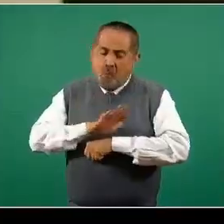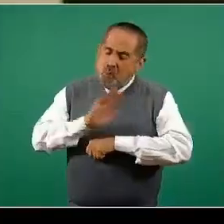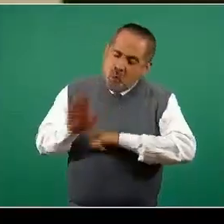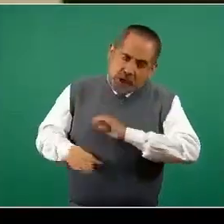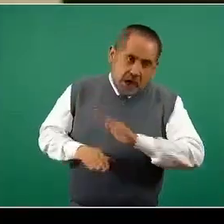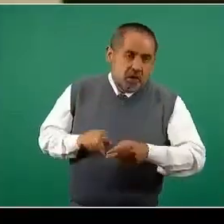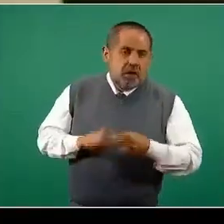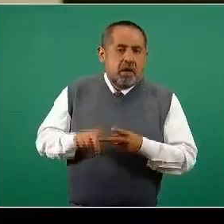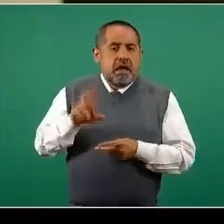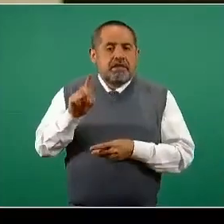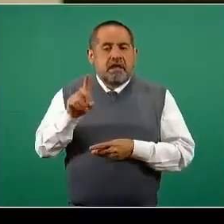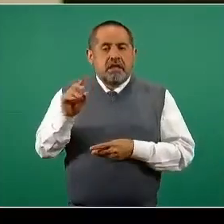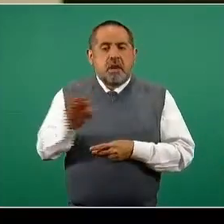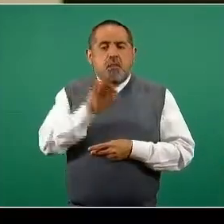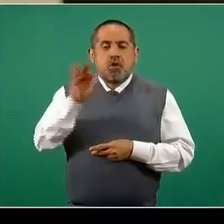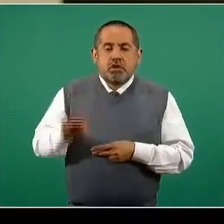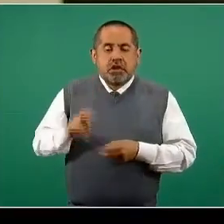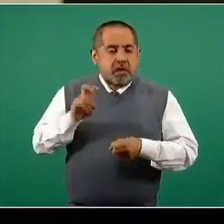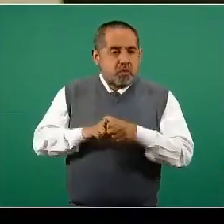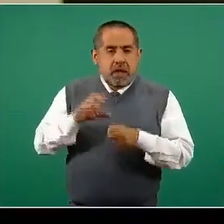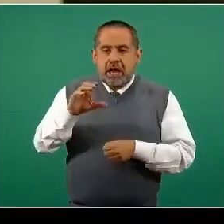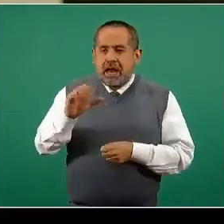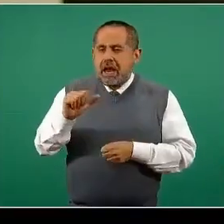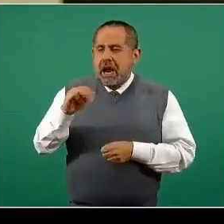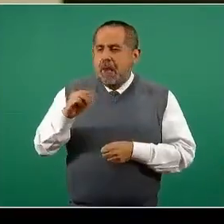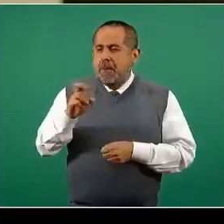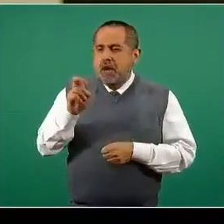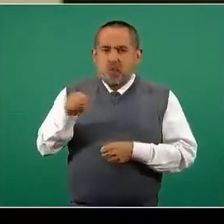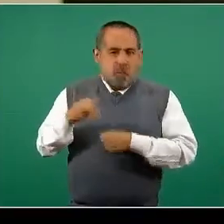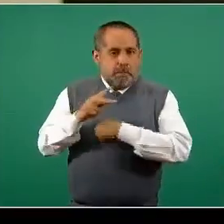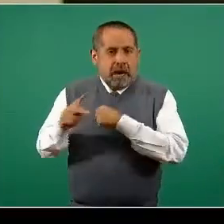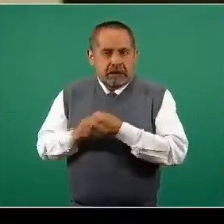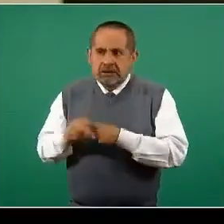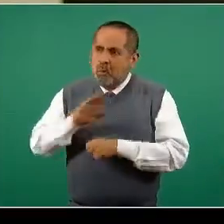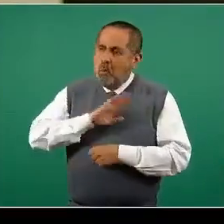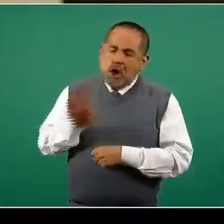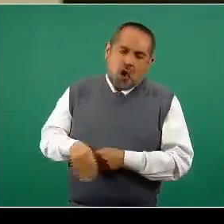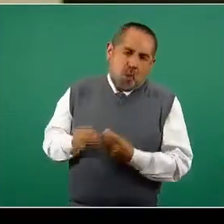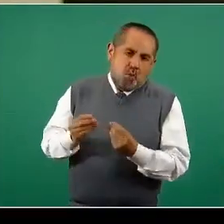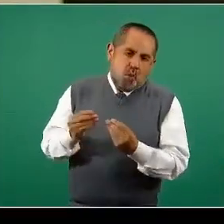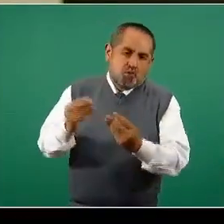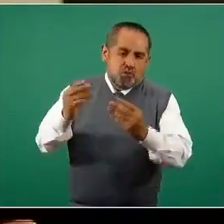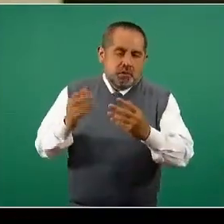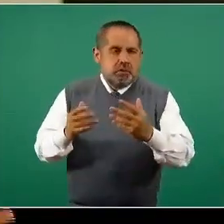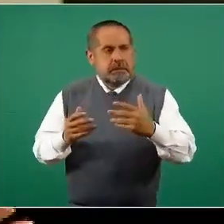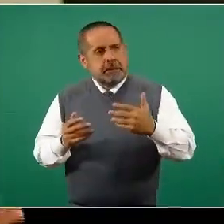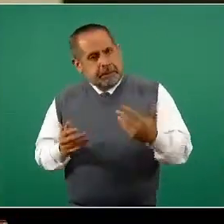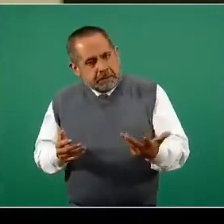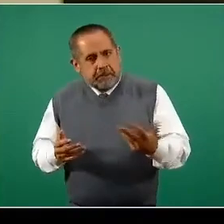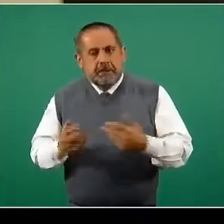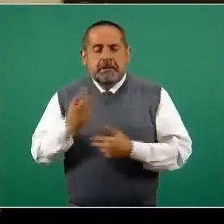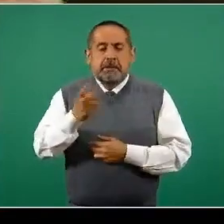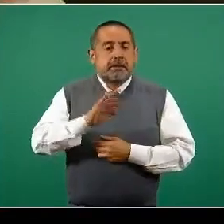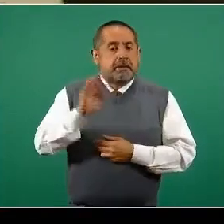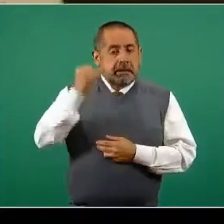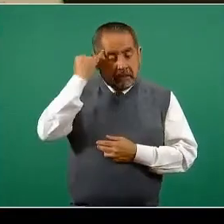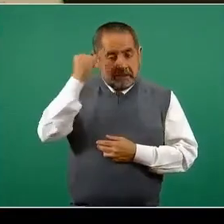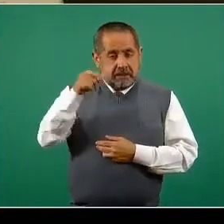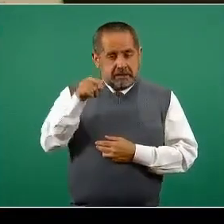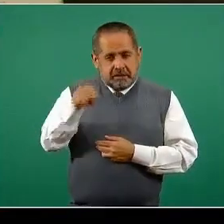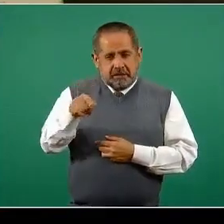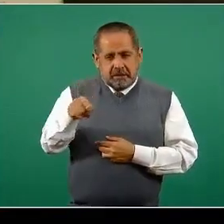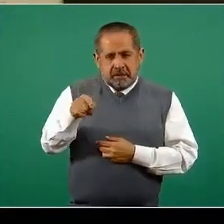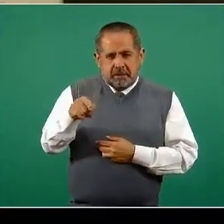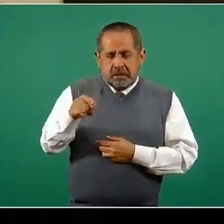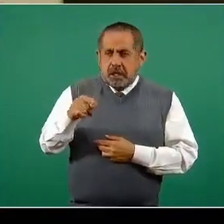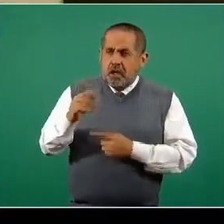con 30% de la población de Camerún, por ejemplo. Entonces, si aquí vemos que, según el estudio